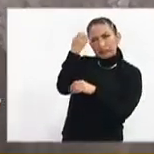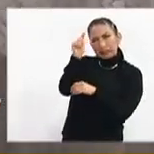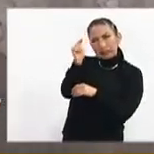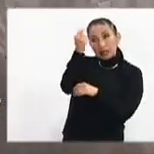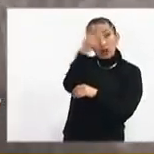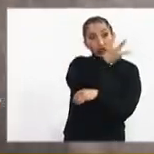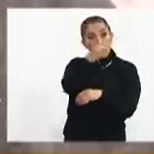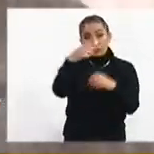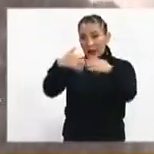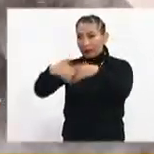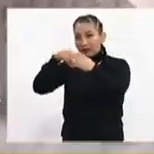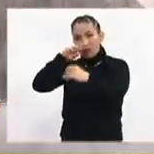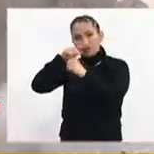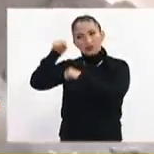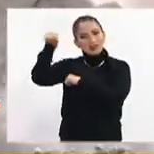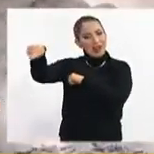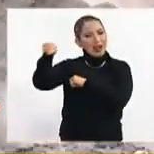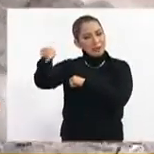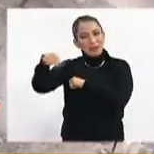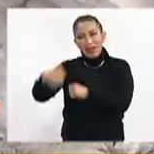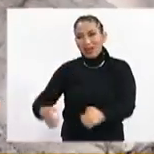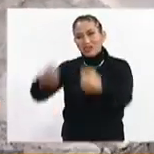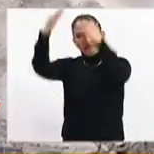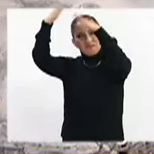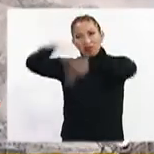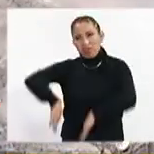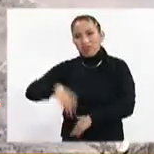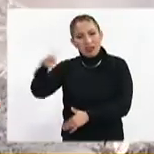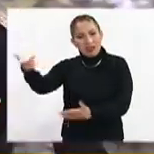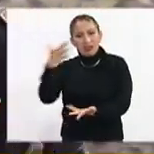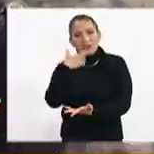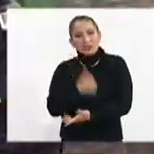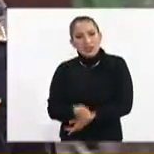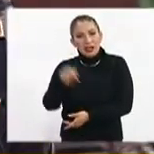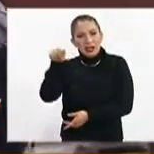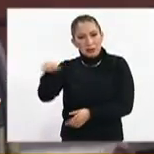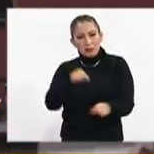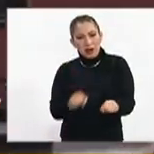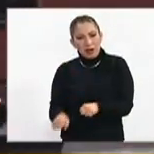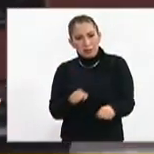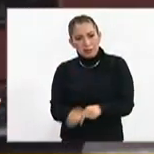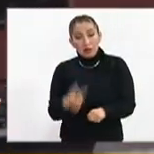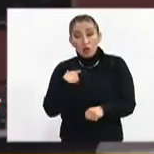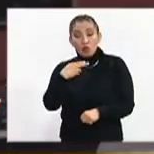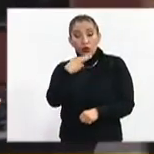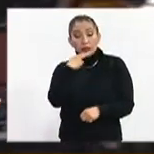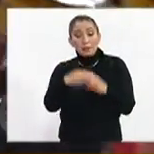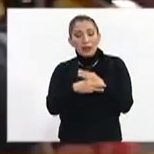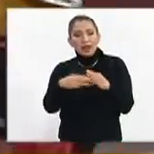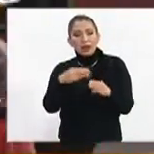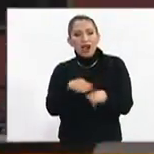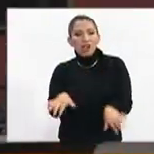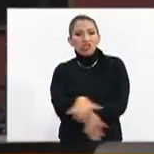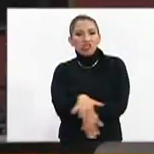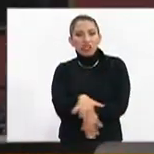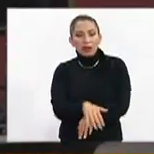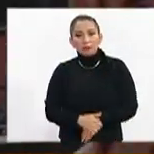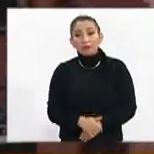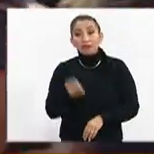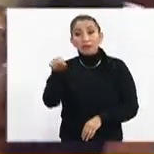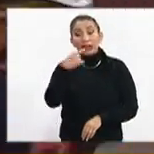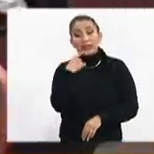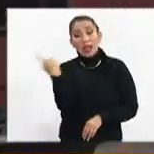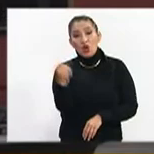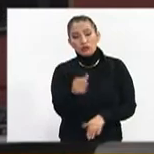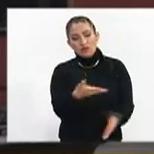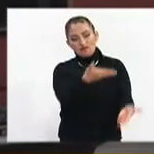técnicos, ambas empresas son responsables de los derrumbes provocados por el terremoto por la utilización de material de baja calidad. Las